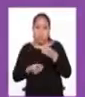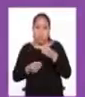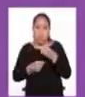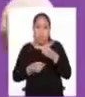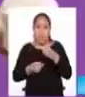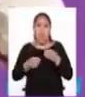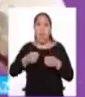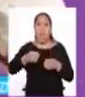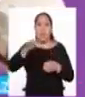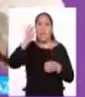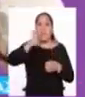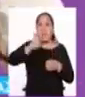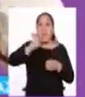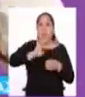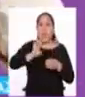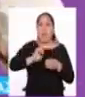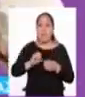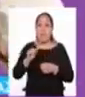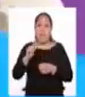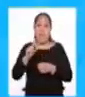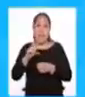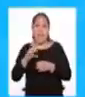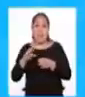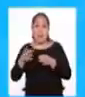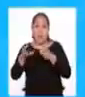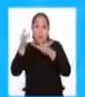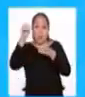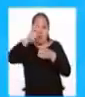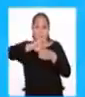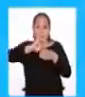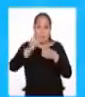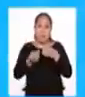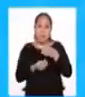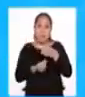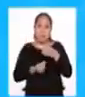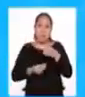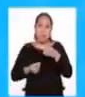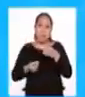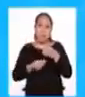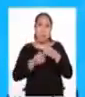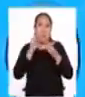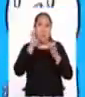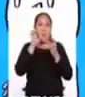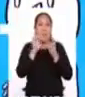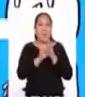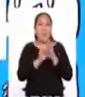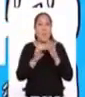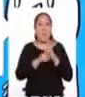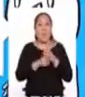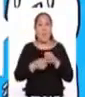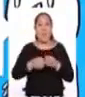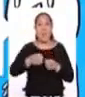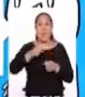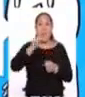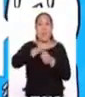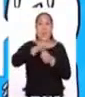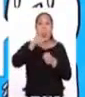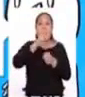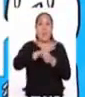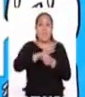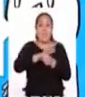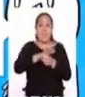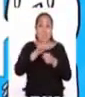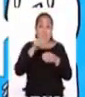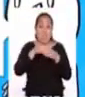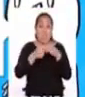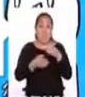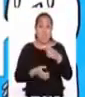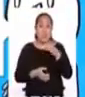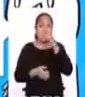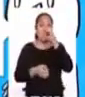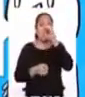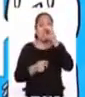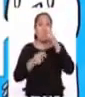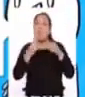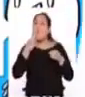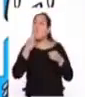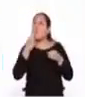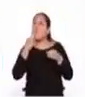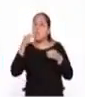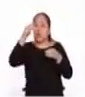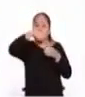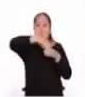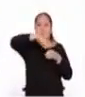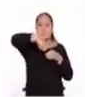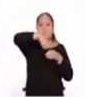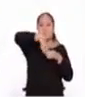sales, ácidos y azúcares. Un ejemplo de ello son las bebidas azucaradas, en las que el azúcar se encuentra disuelta en